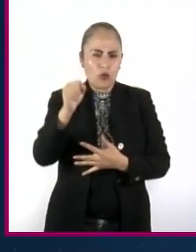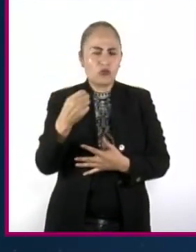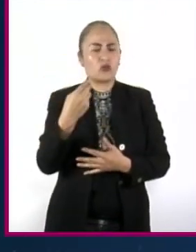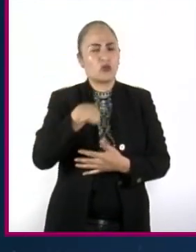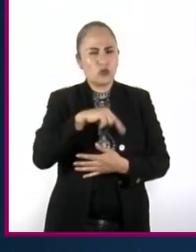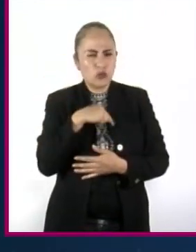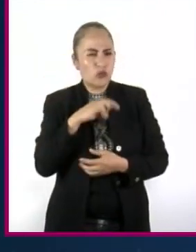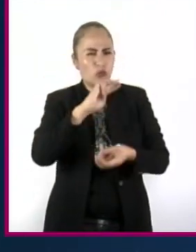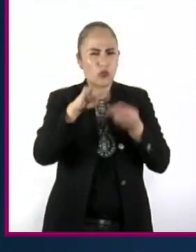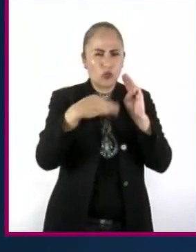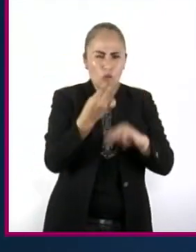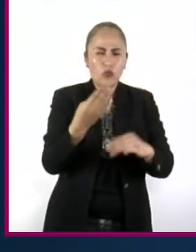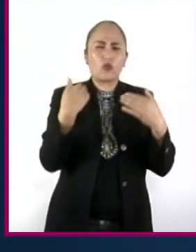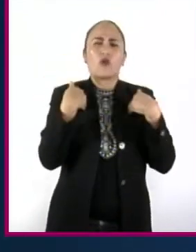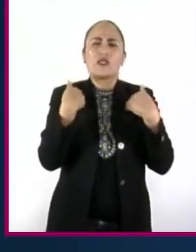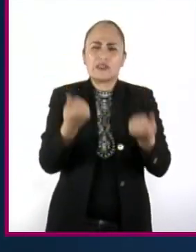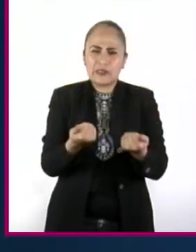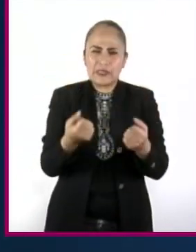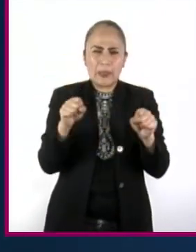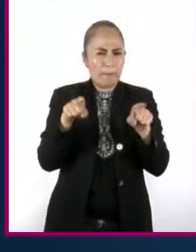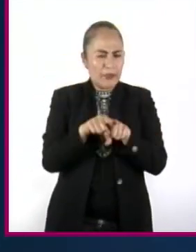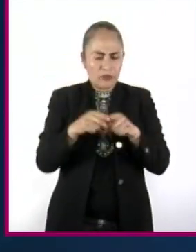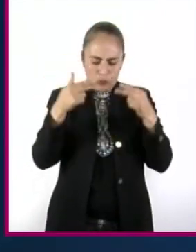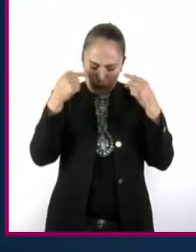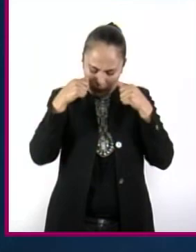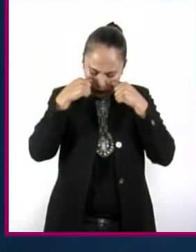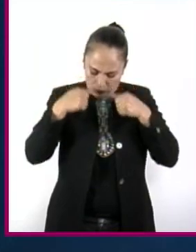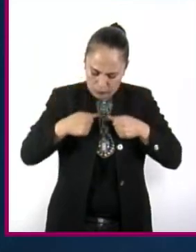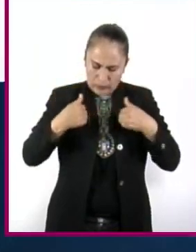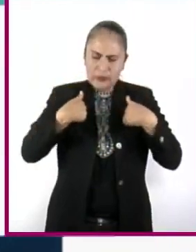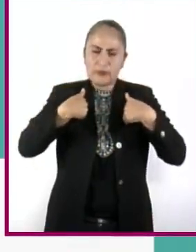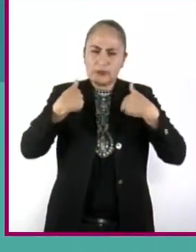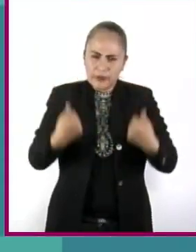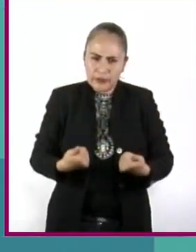comprendemos el mundo y a nosotros mismos.